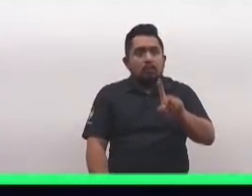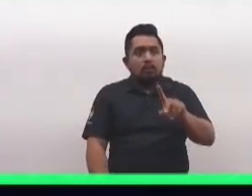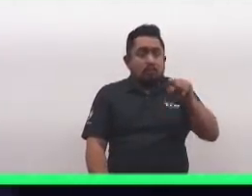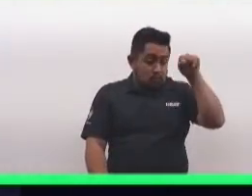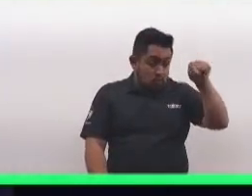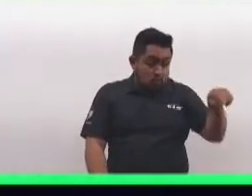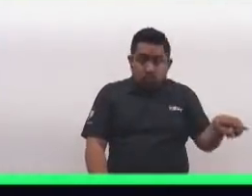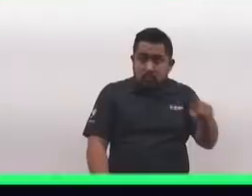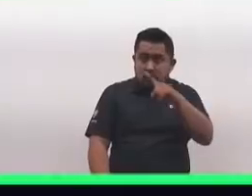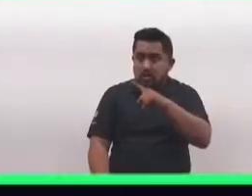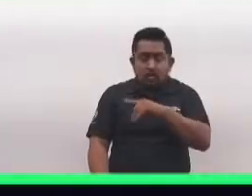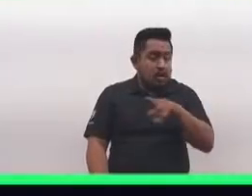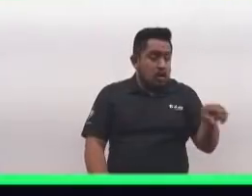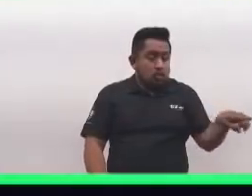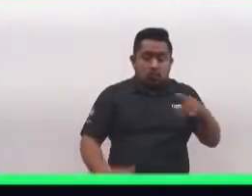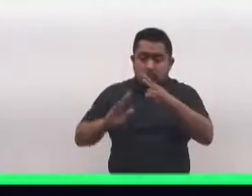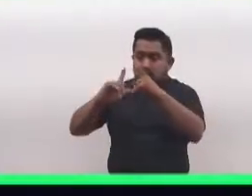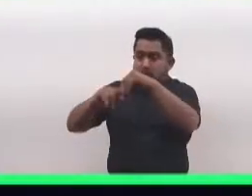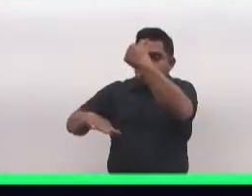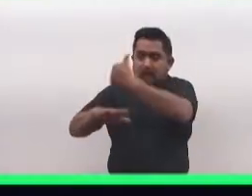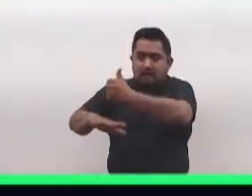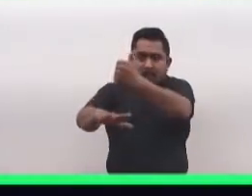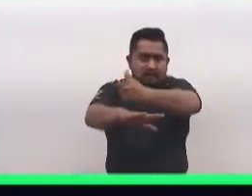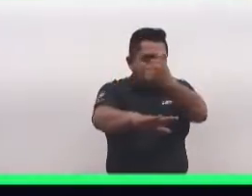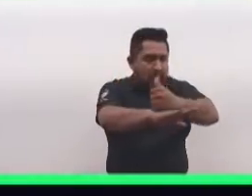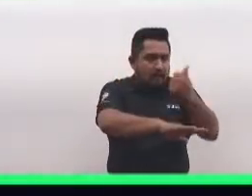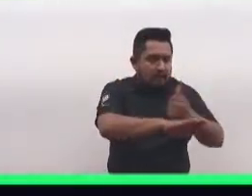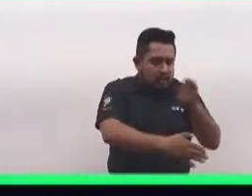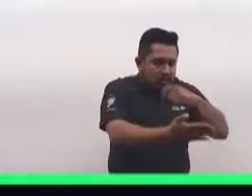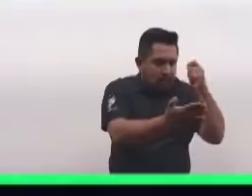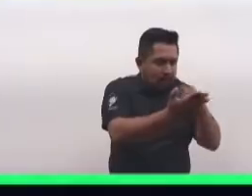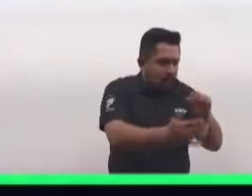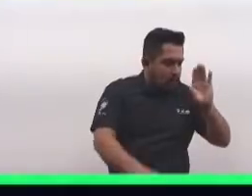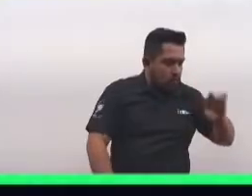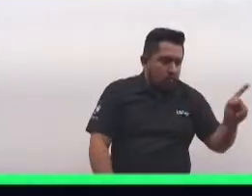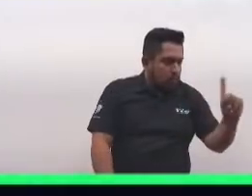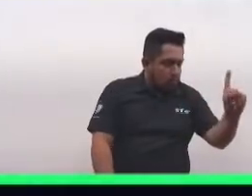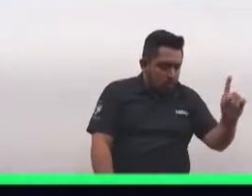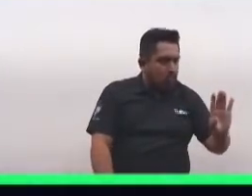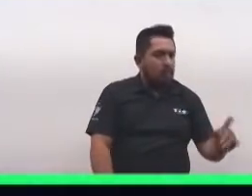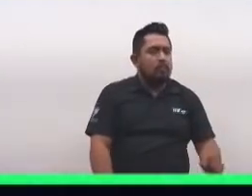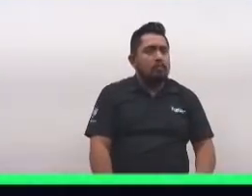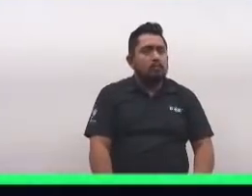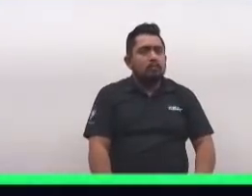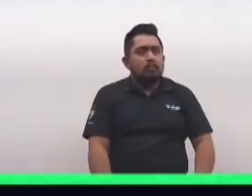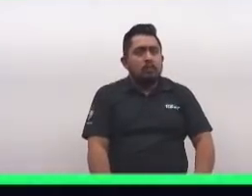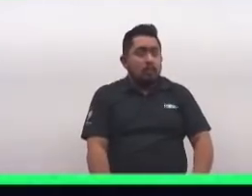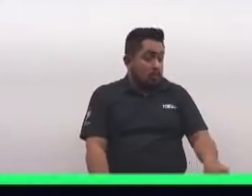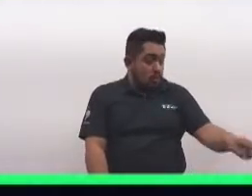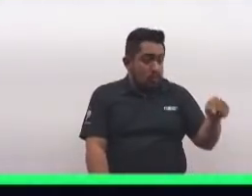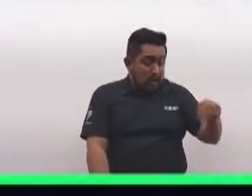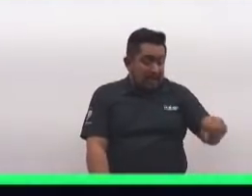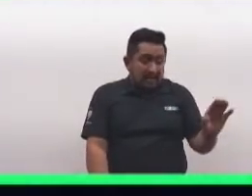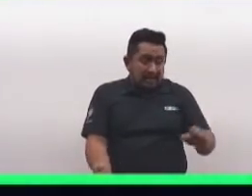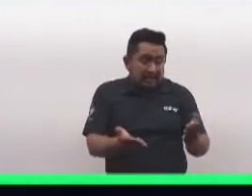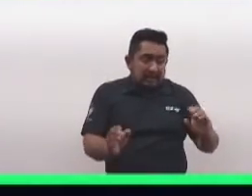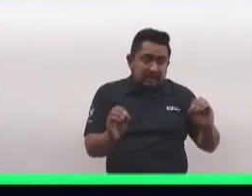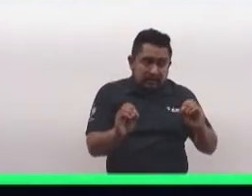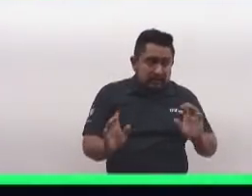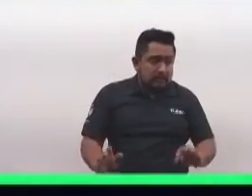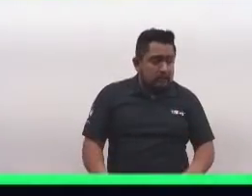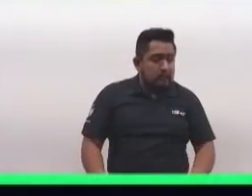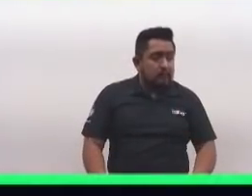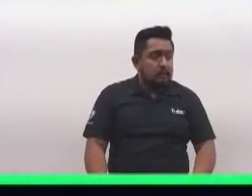promoviendo un montón de cosas que no son correctas si andas haciendo inscripciones que no puede sustentar porque tú no soy ciudadano norteamericano no tenés nada que estar haciendo aquí